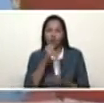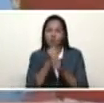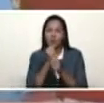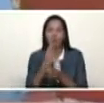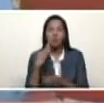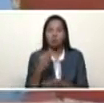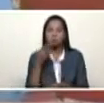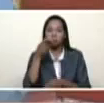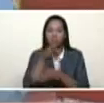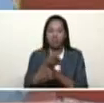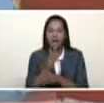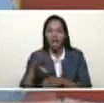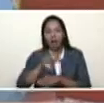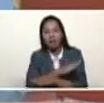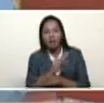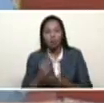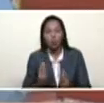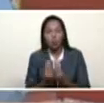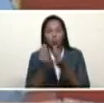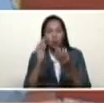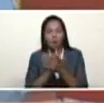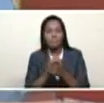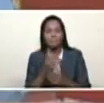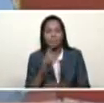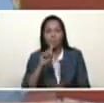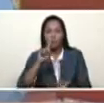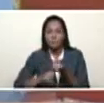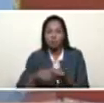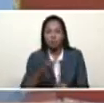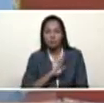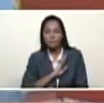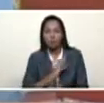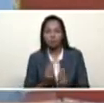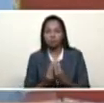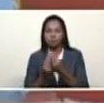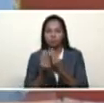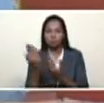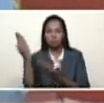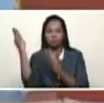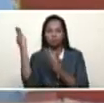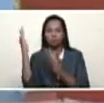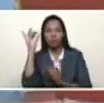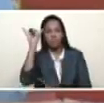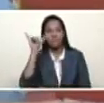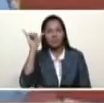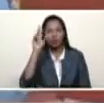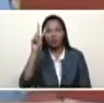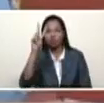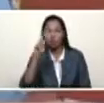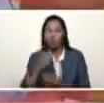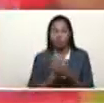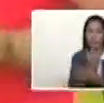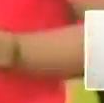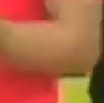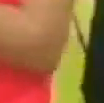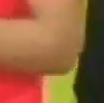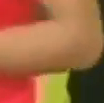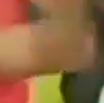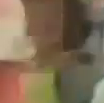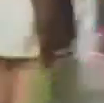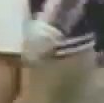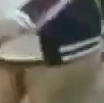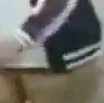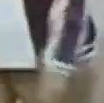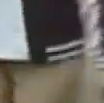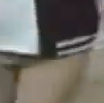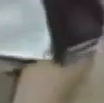la juventud, de la mano otra vez, Silia y Nicolás. Adelante, video del 2 de mayo. No quiero